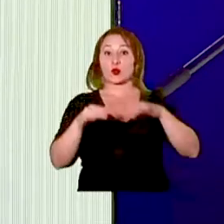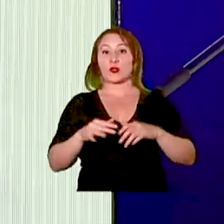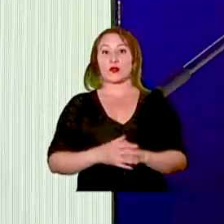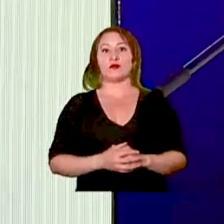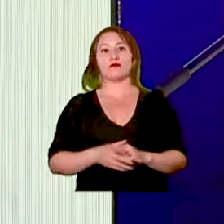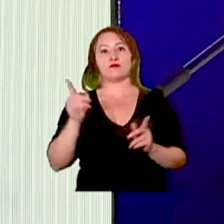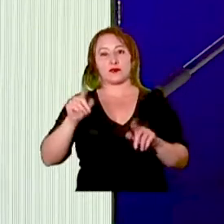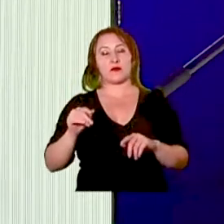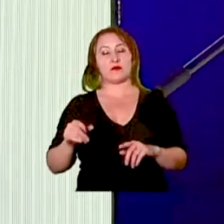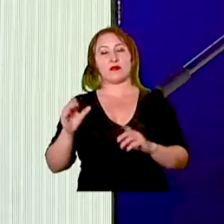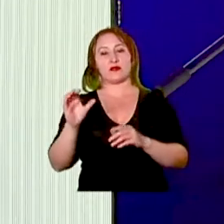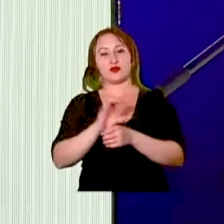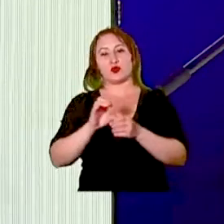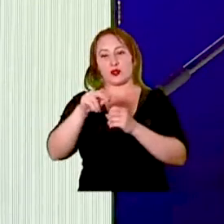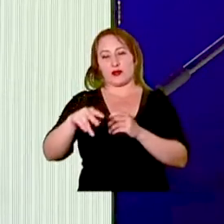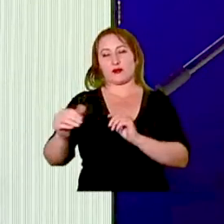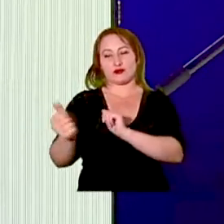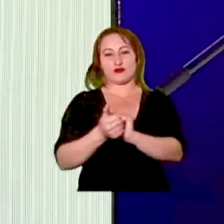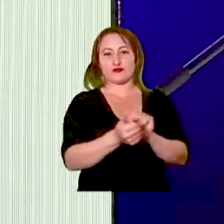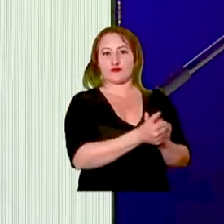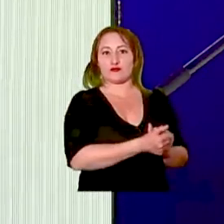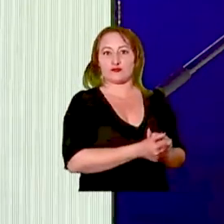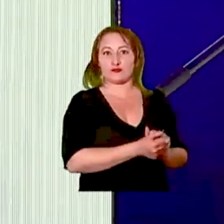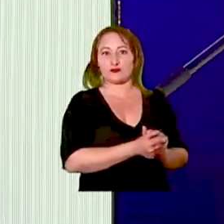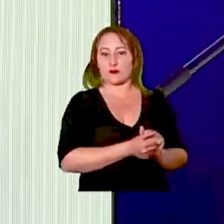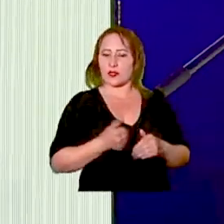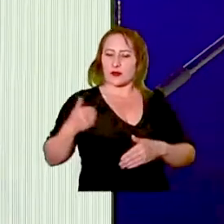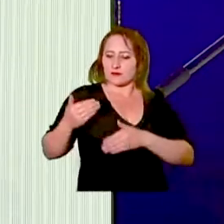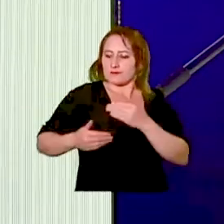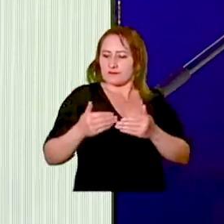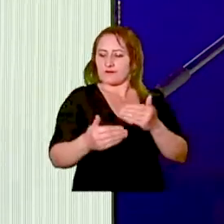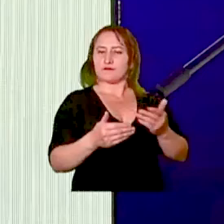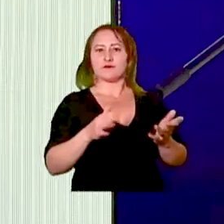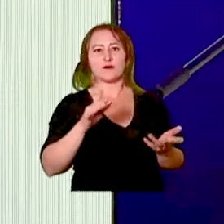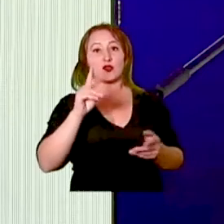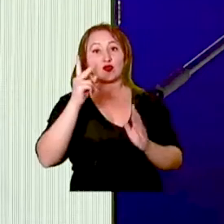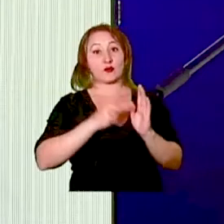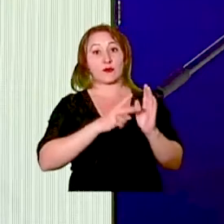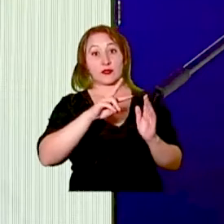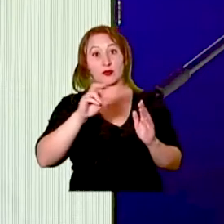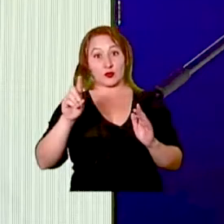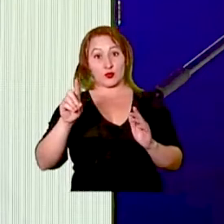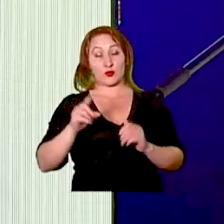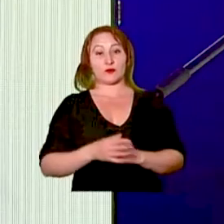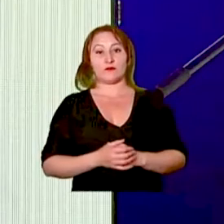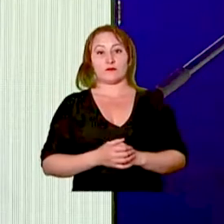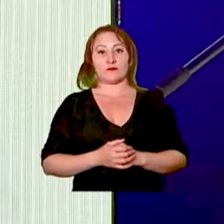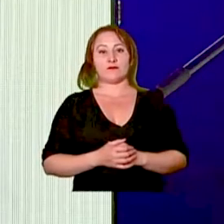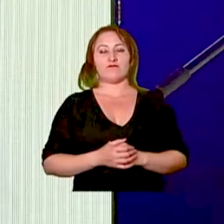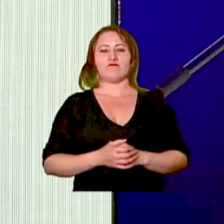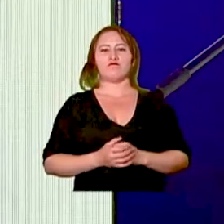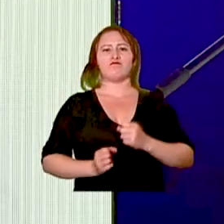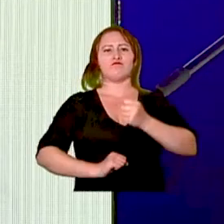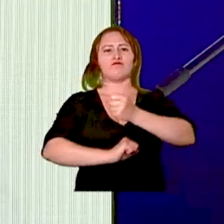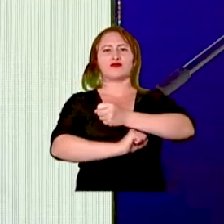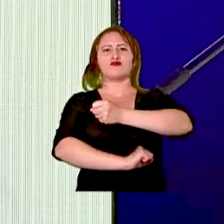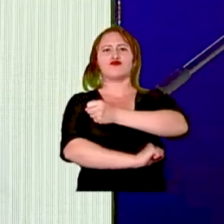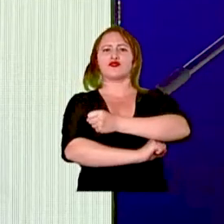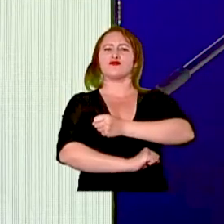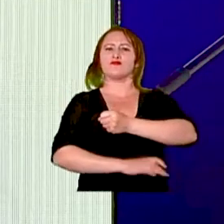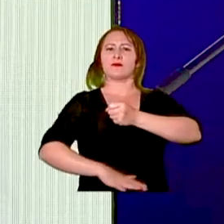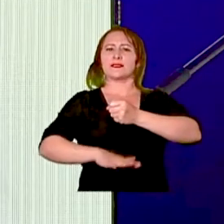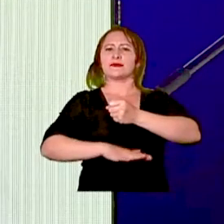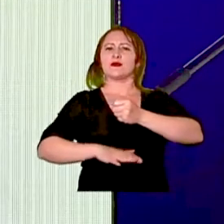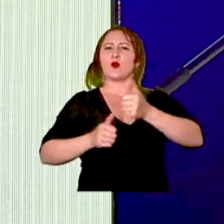interés de nuestros conciudadanos. El camino recorrido durante el año 2021 sienta las bases de lo que